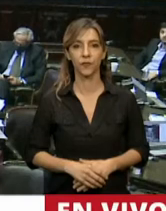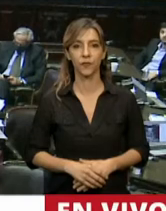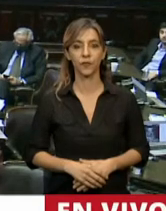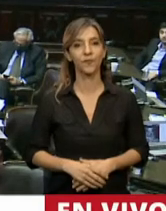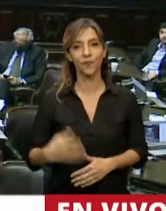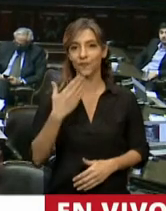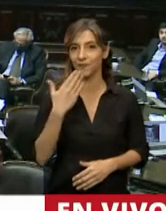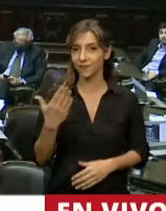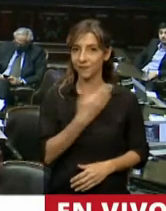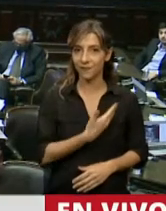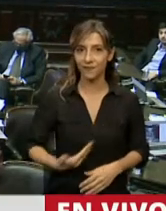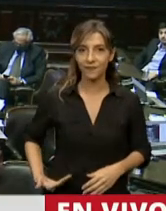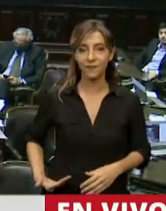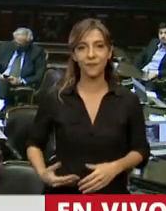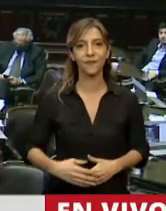Gracias, presidente.